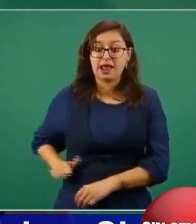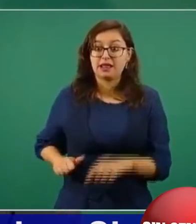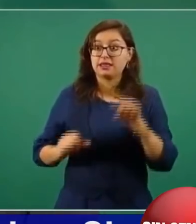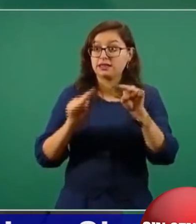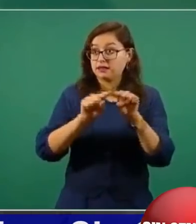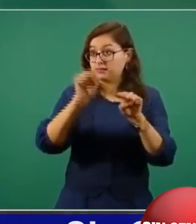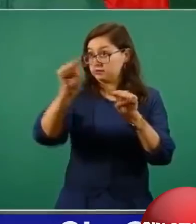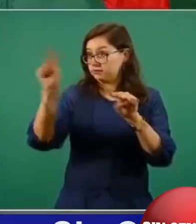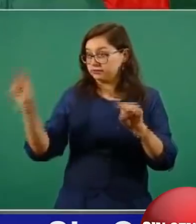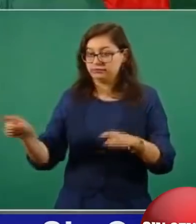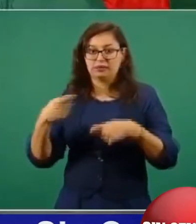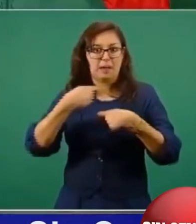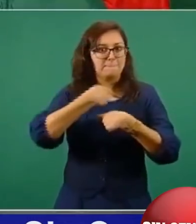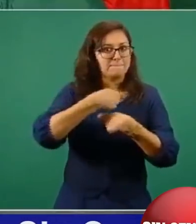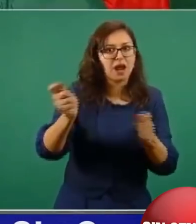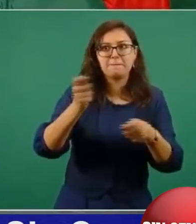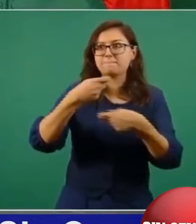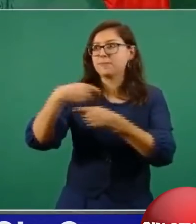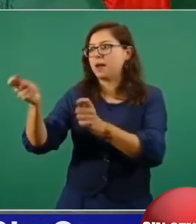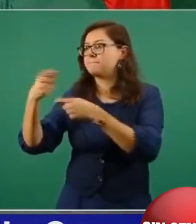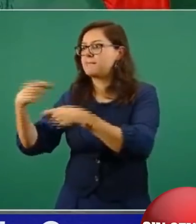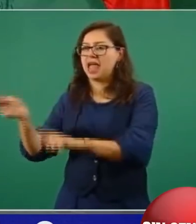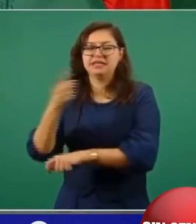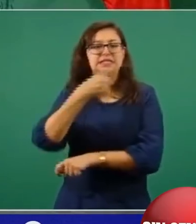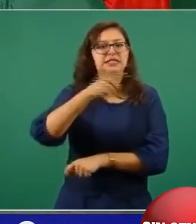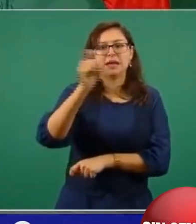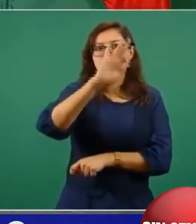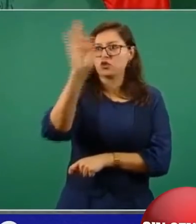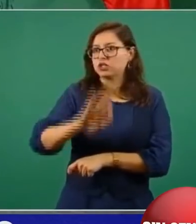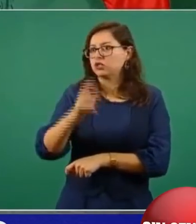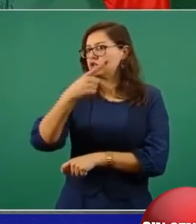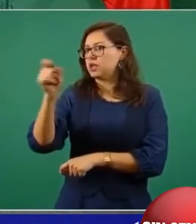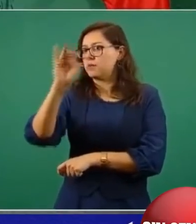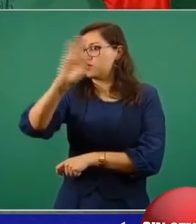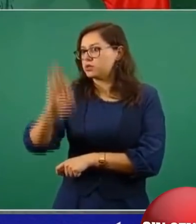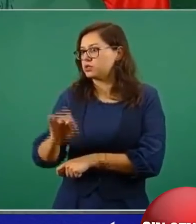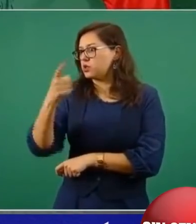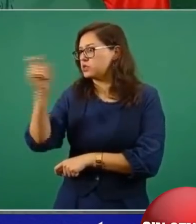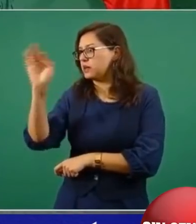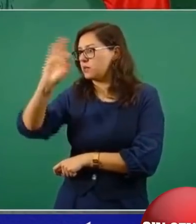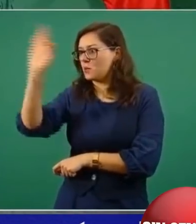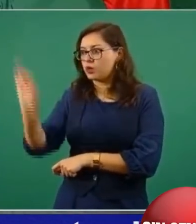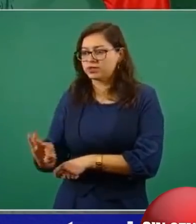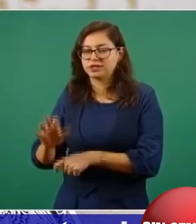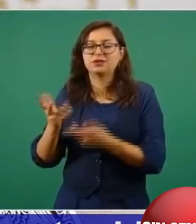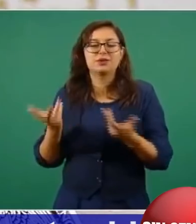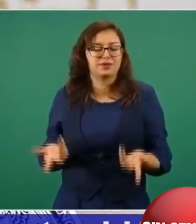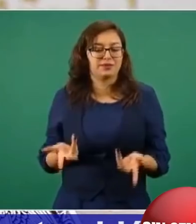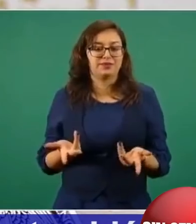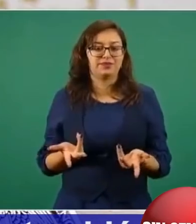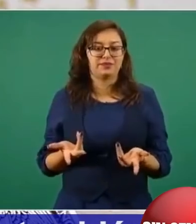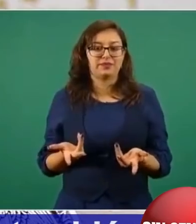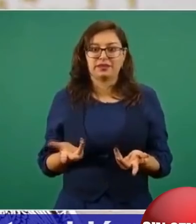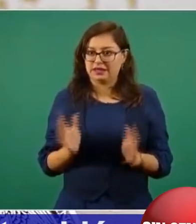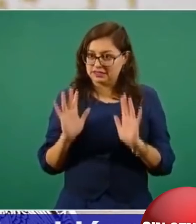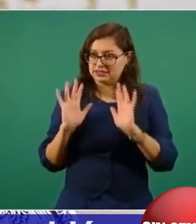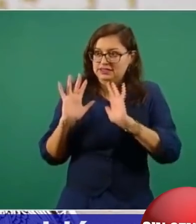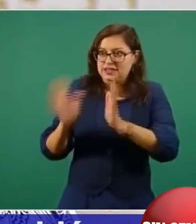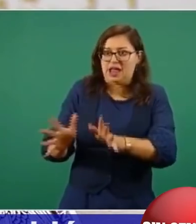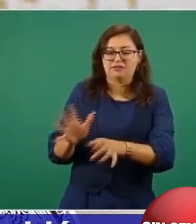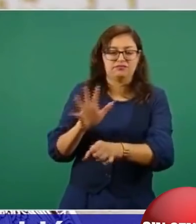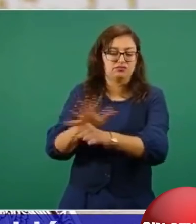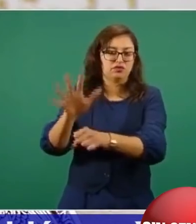de vacuna para la entidad federativa es la suficiente para cubrir, en el ejemplo de la Ciudad de México, 3